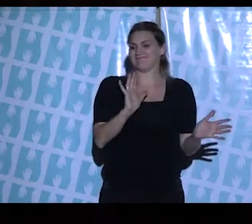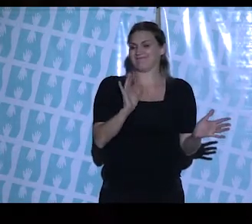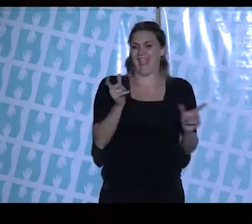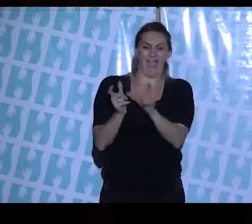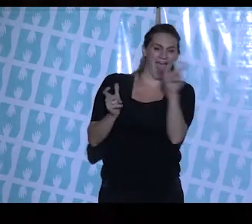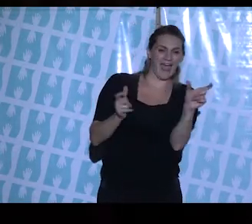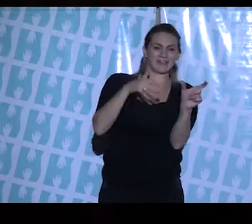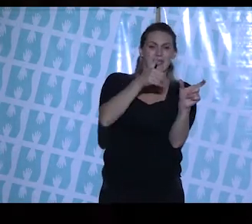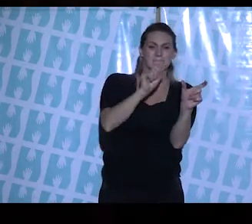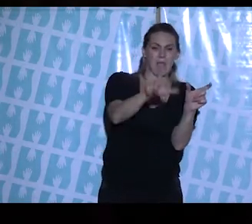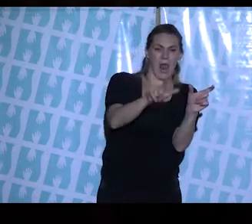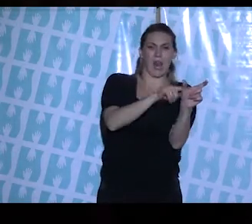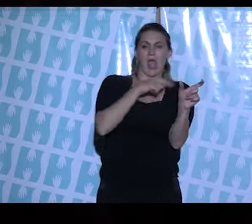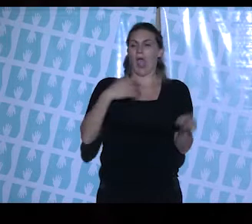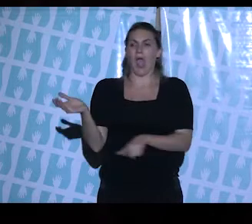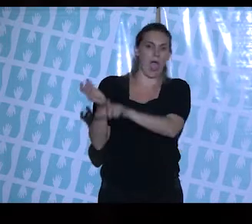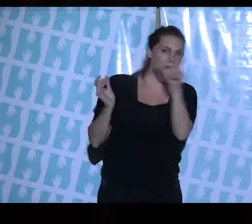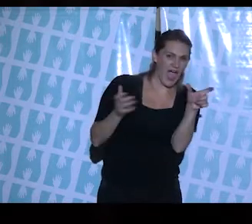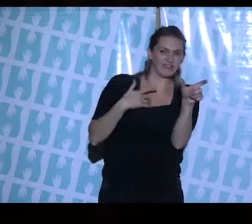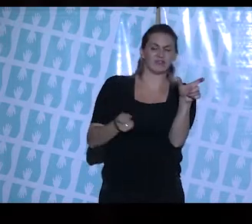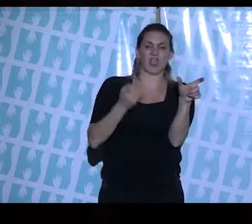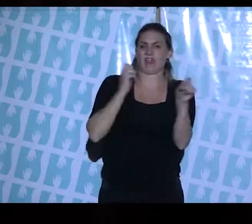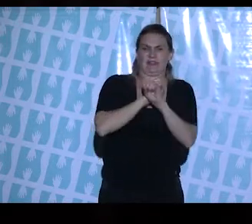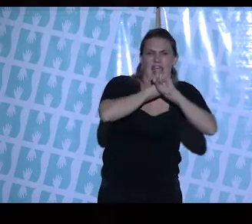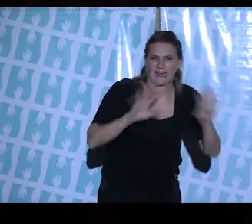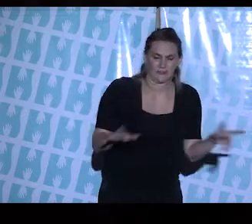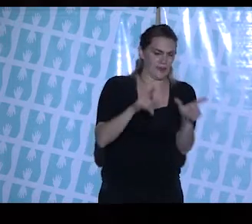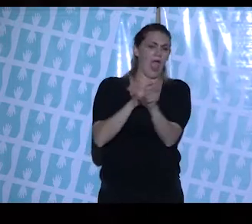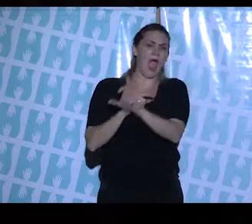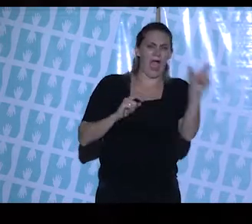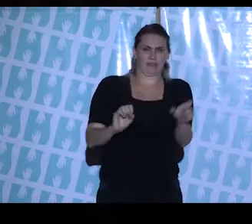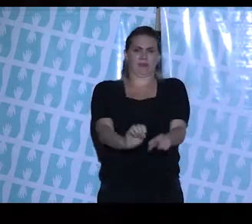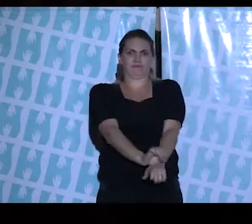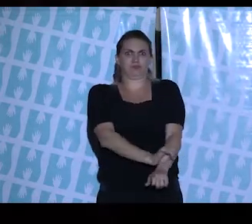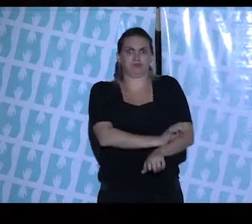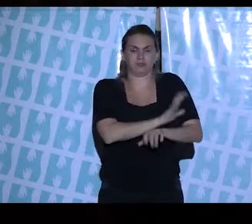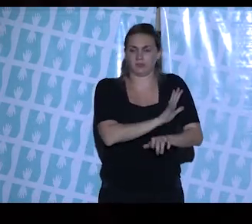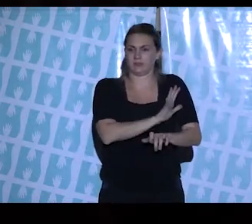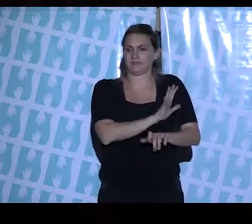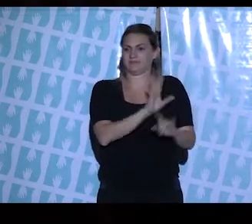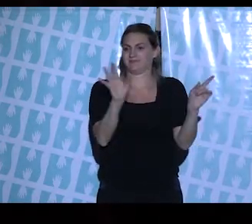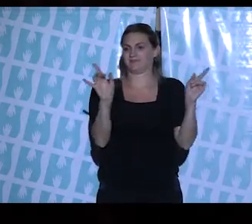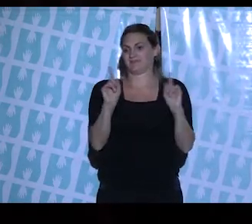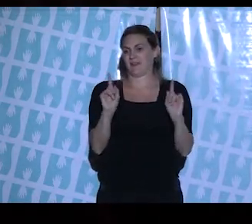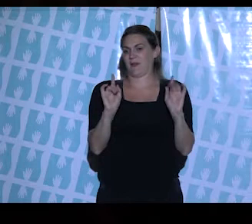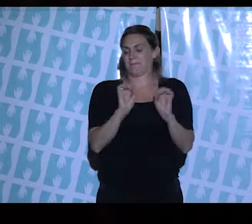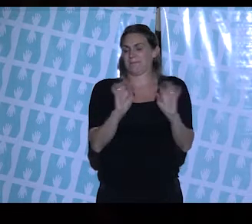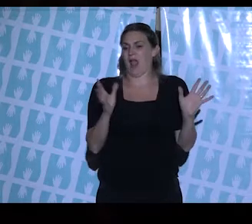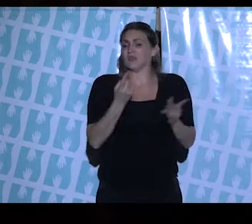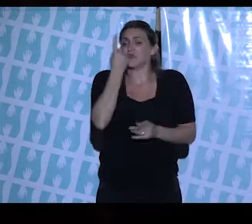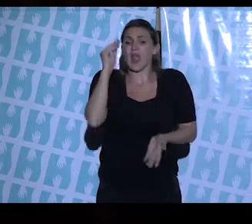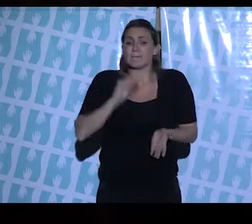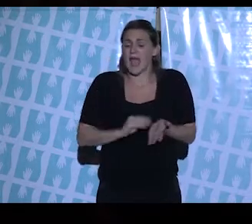la palabra escalofriante y la palabra terrible. La enfermedad de Parkinson es una más de las enfermedades